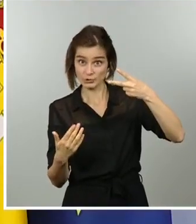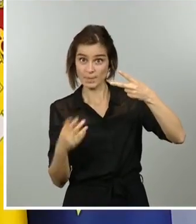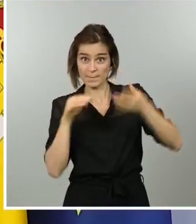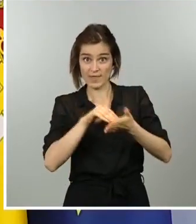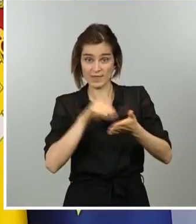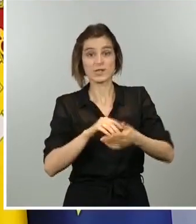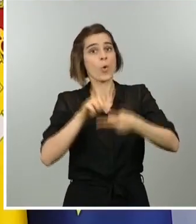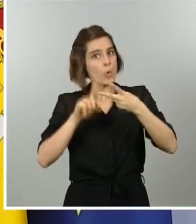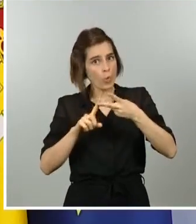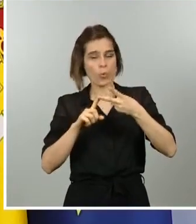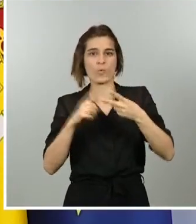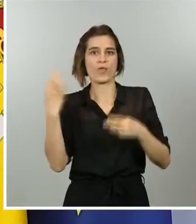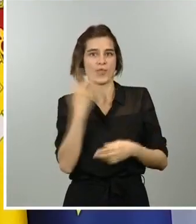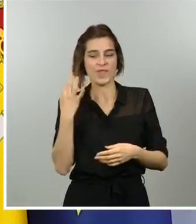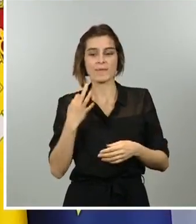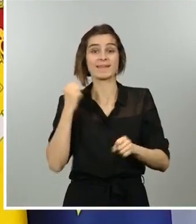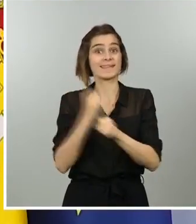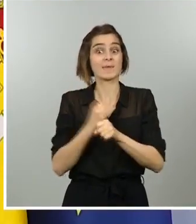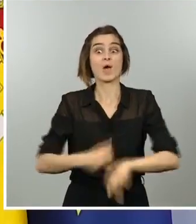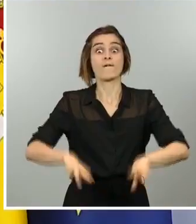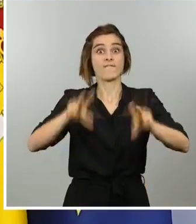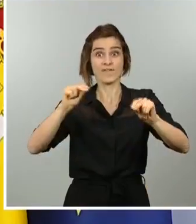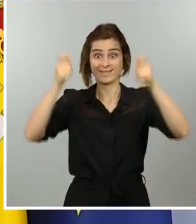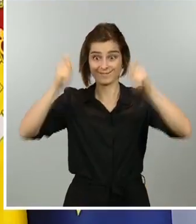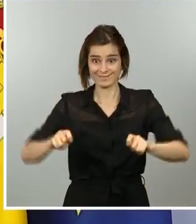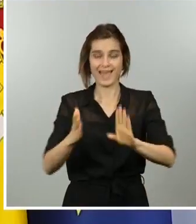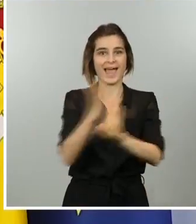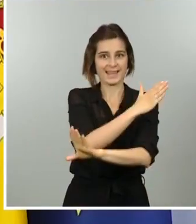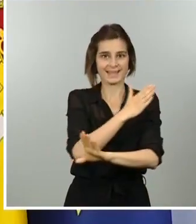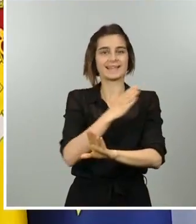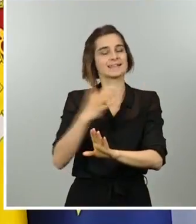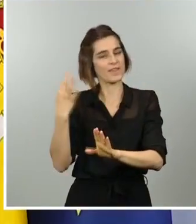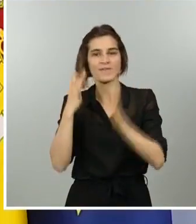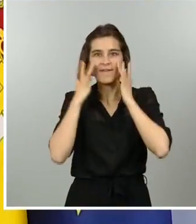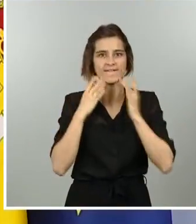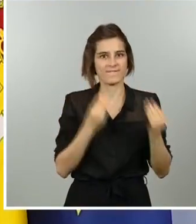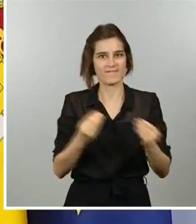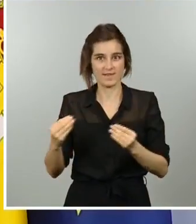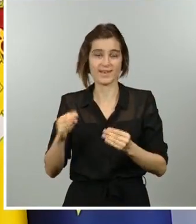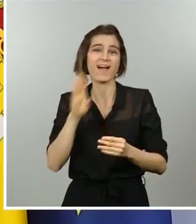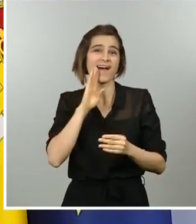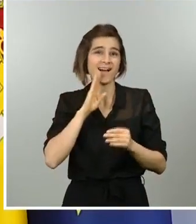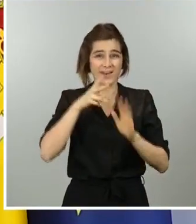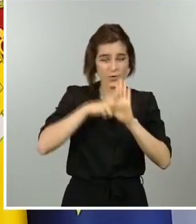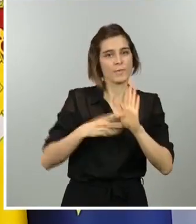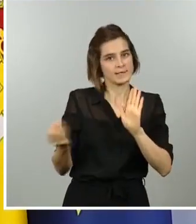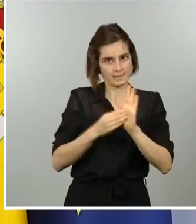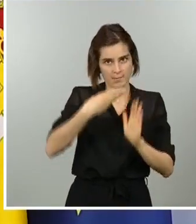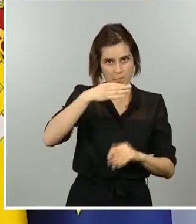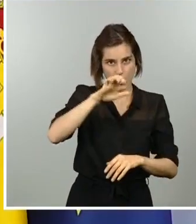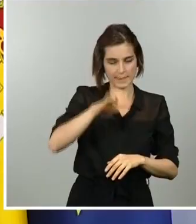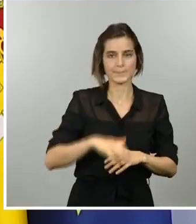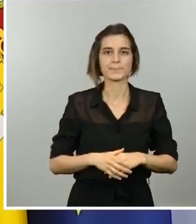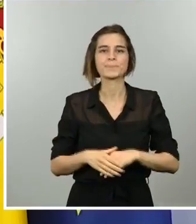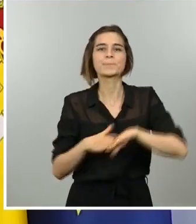breve, si no ya han sido publicados o van a ser publicadas en el Boletín Oficial del Estado. En cuanto a hostelería y restauración, se permite la apertura, pero